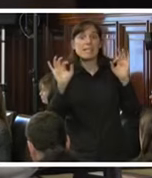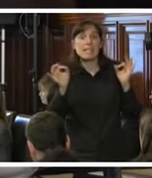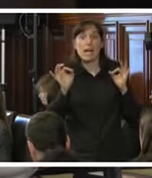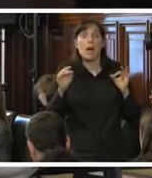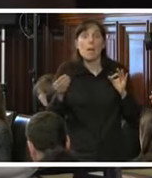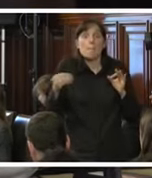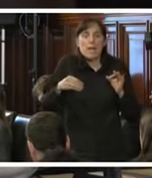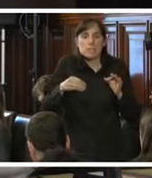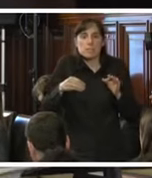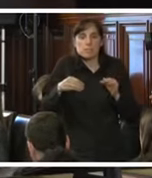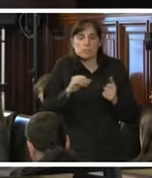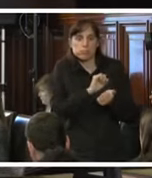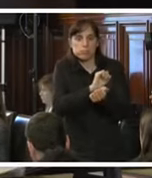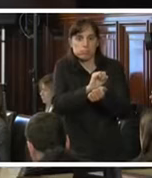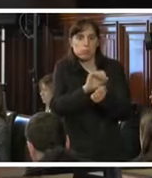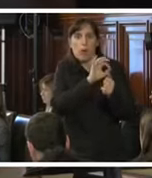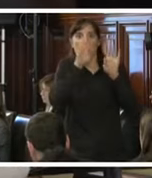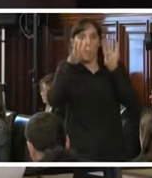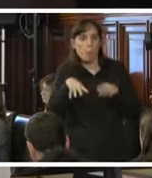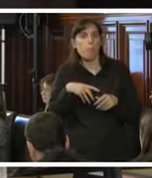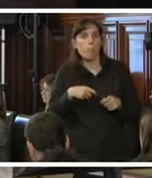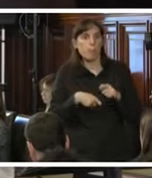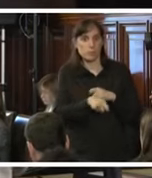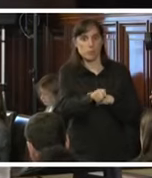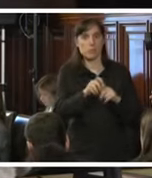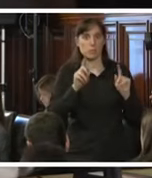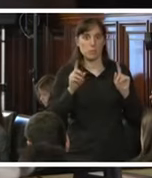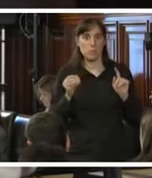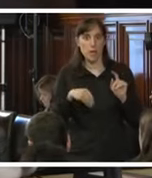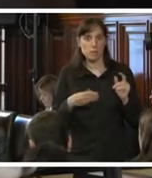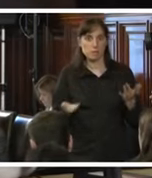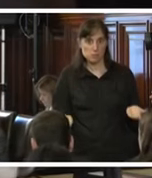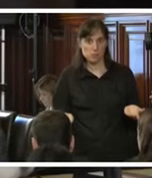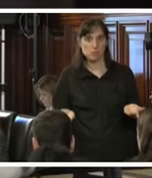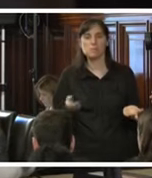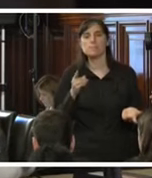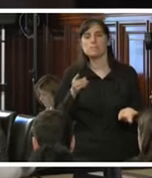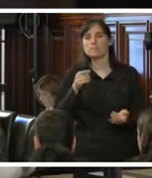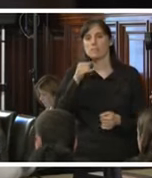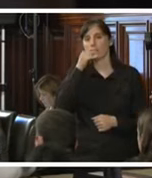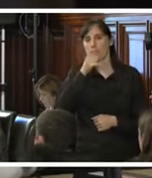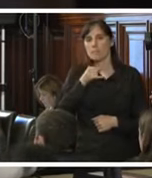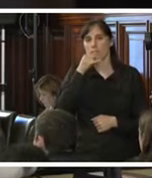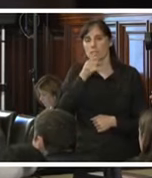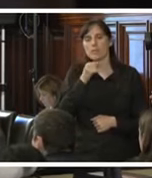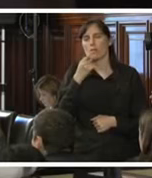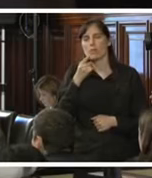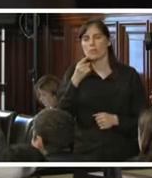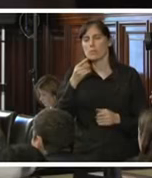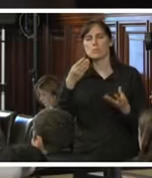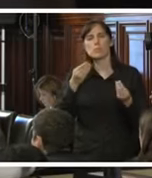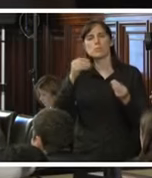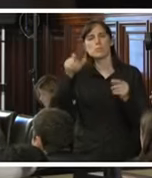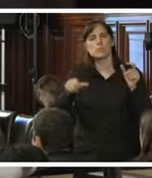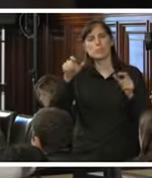procesadas judicialmente. Y el caso emblemático de los últimos tiempos de este tema fue el caso de la masacre de Curuguaty, que acá tenemos